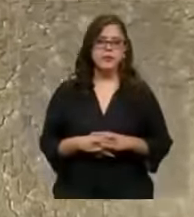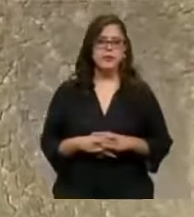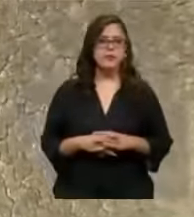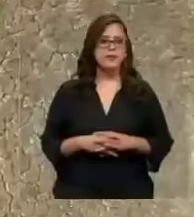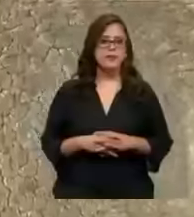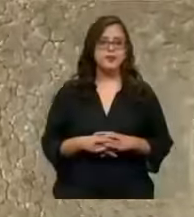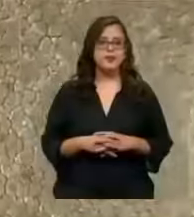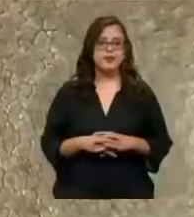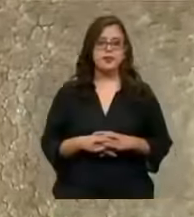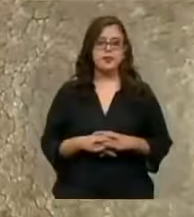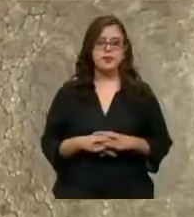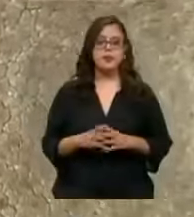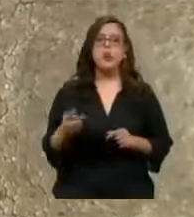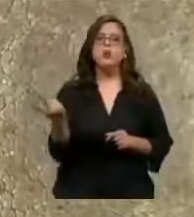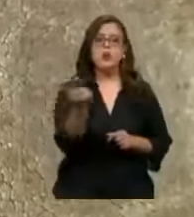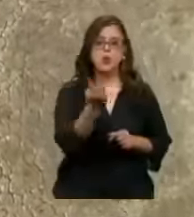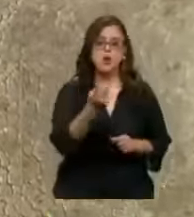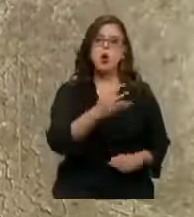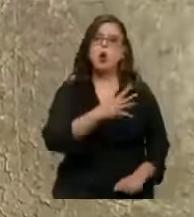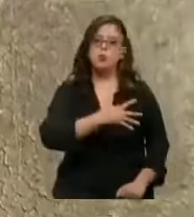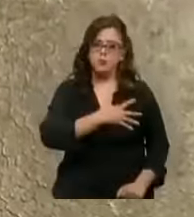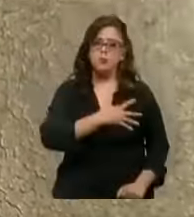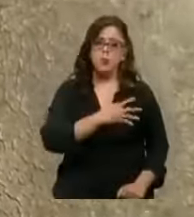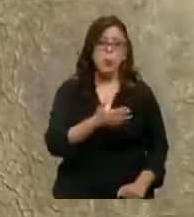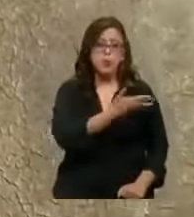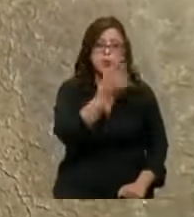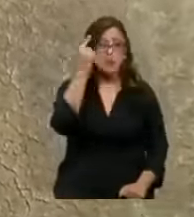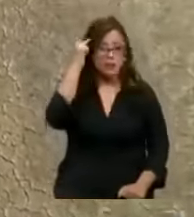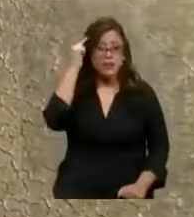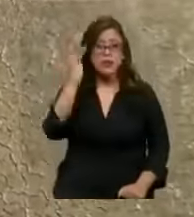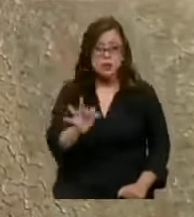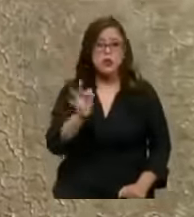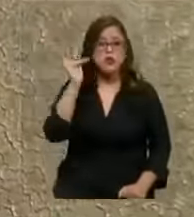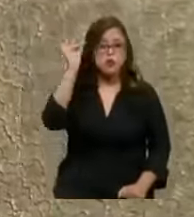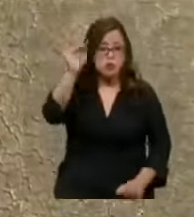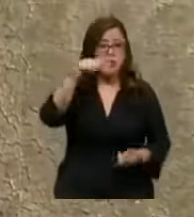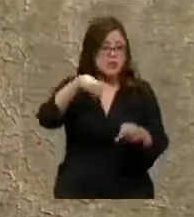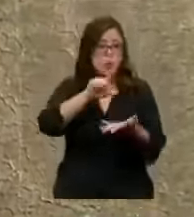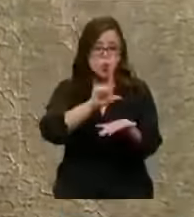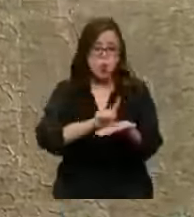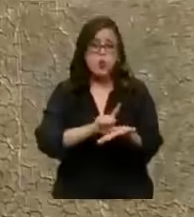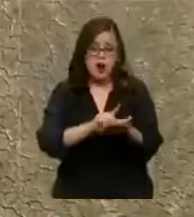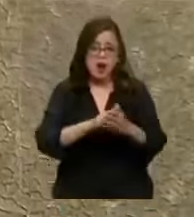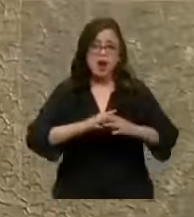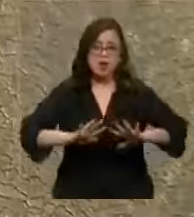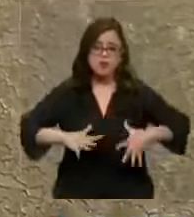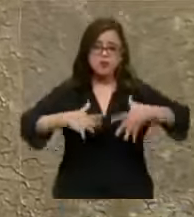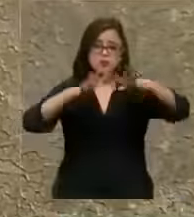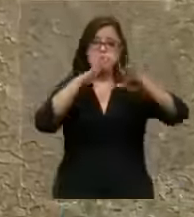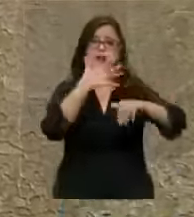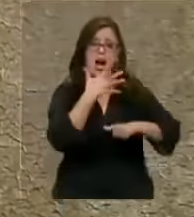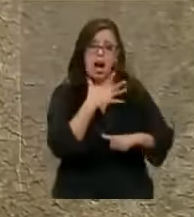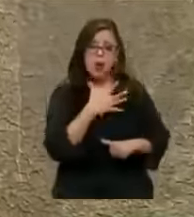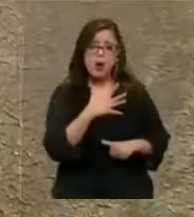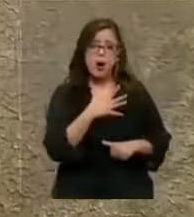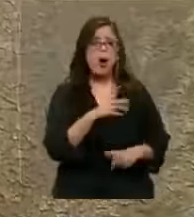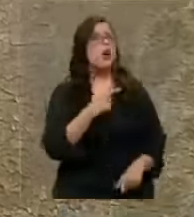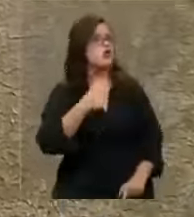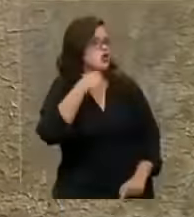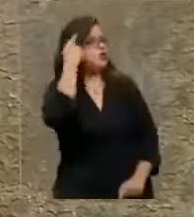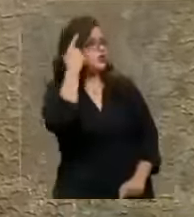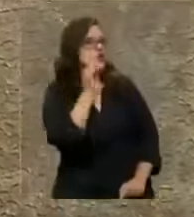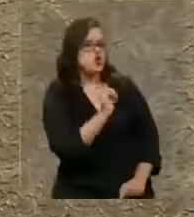Paola, Isabel, con una mano en el corazón, sinceramente, ¿ustedes creen que algún día este lugar va a volver a tener agua? Yo creo que sí,